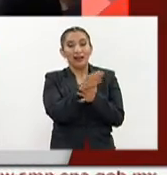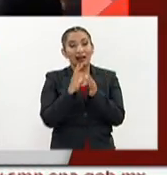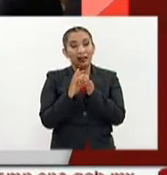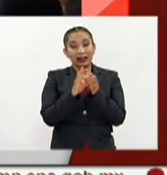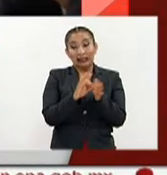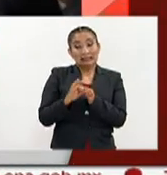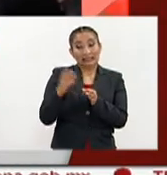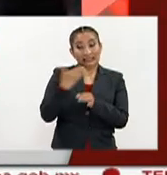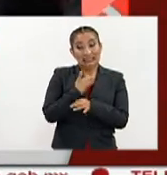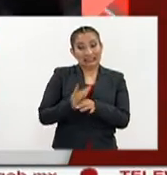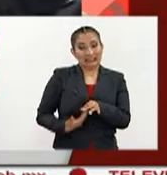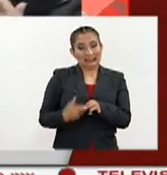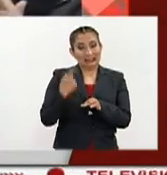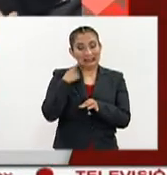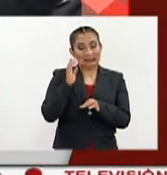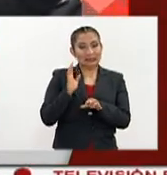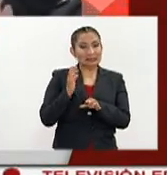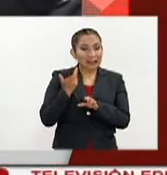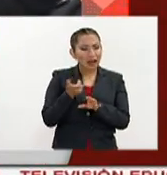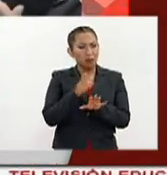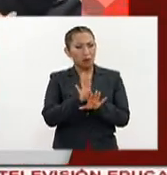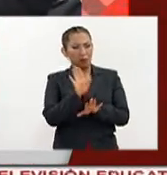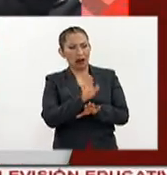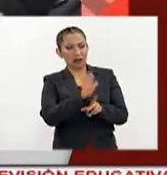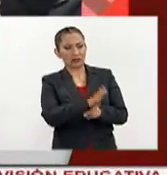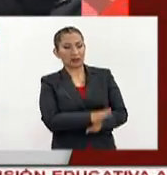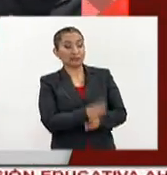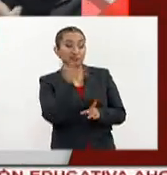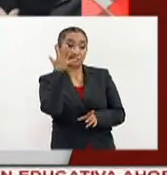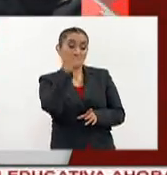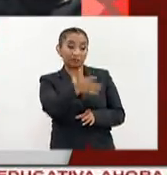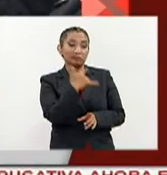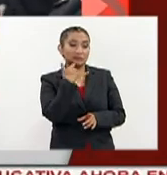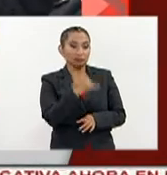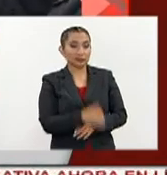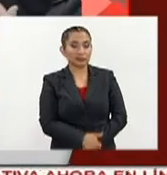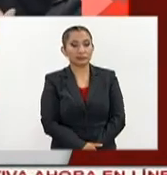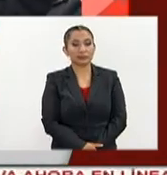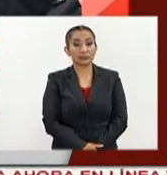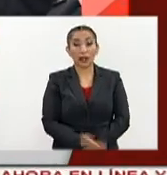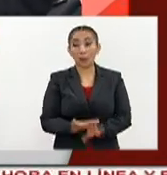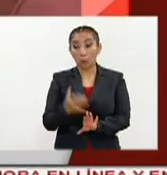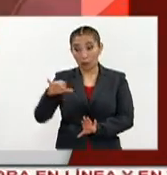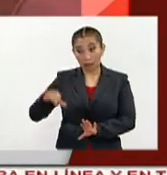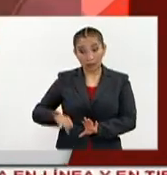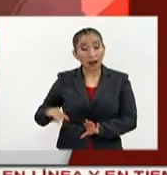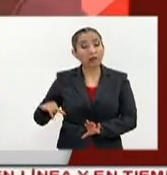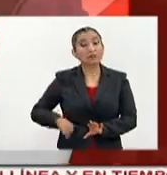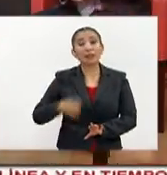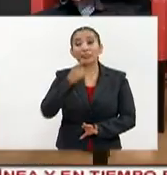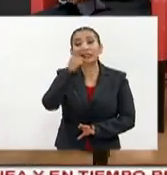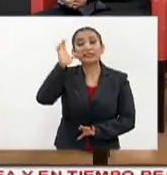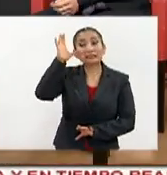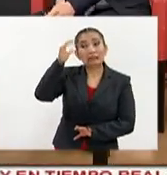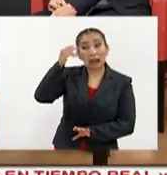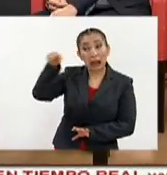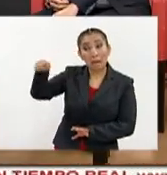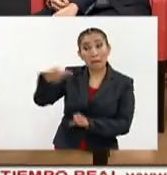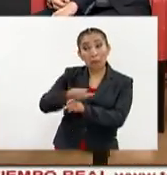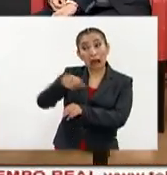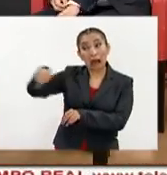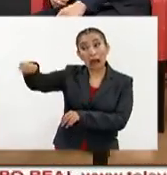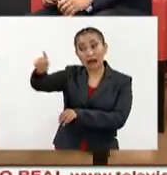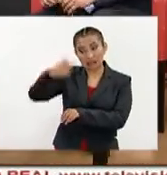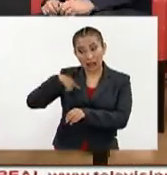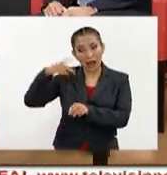aliada a Xi Jinping, lo que merma un poco los alcances de estos esfuerzos, ¿no? Pues muy interesante todo lo que está pasando en China. Será un